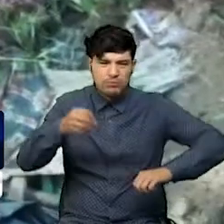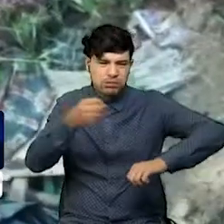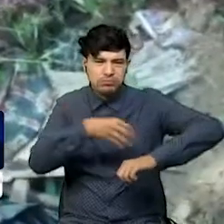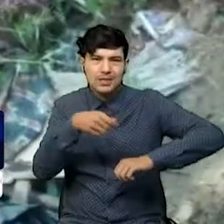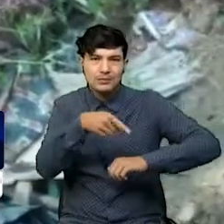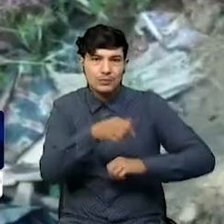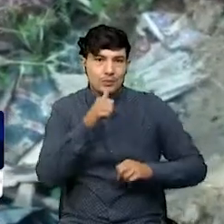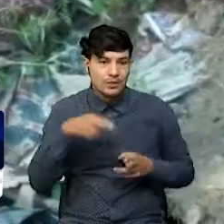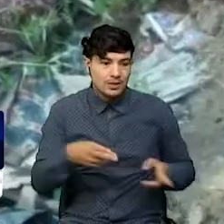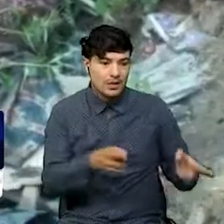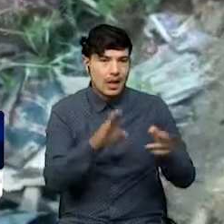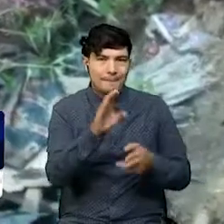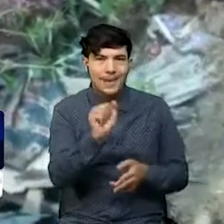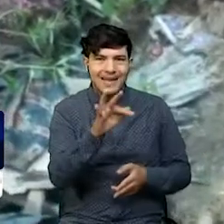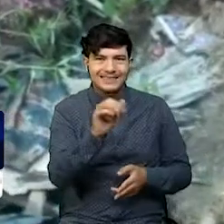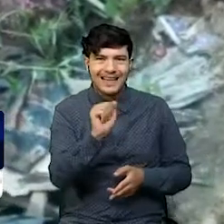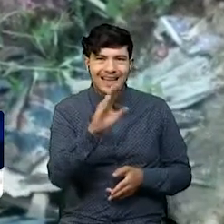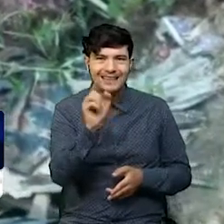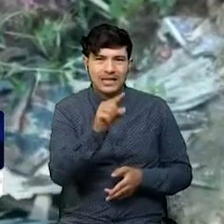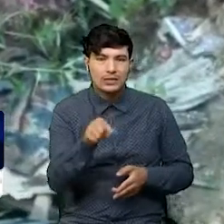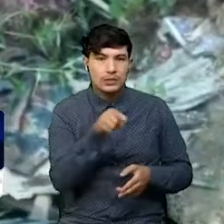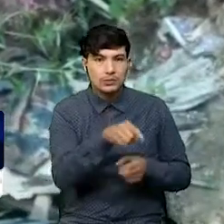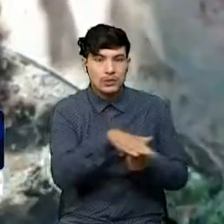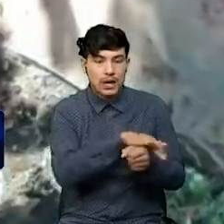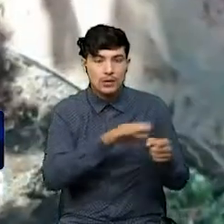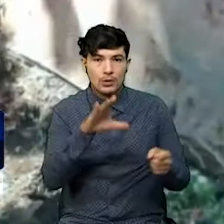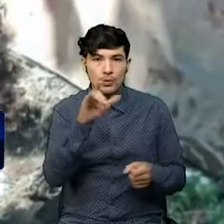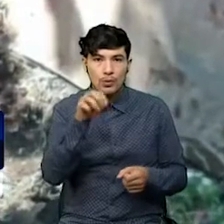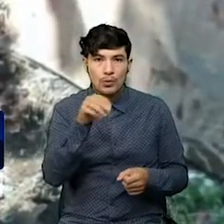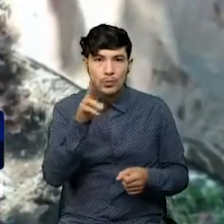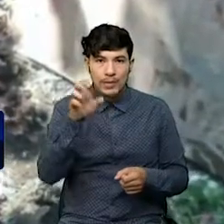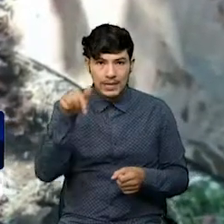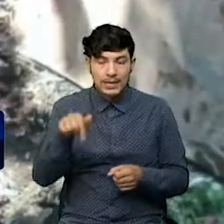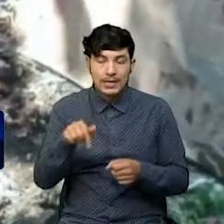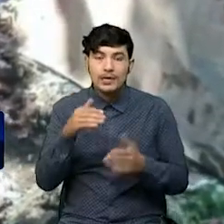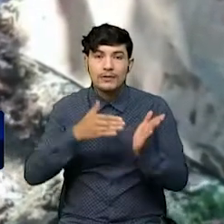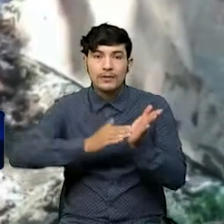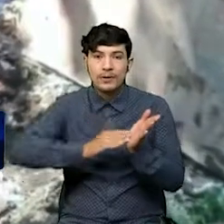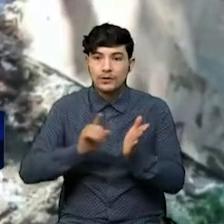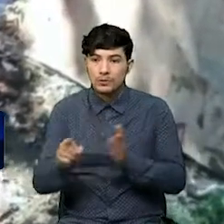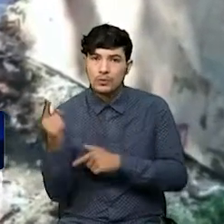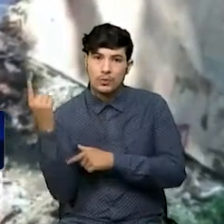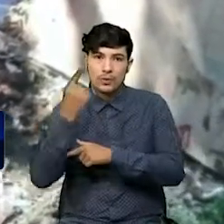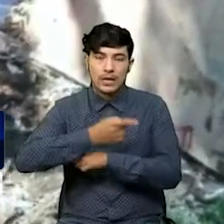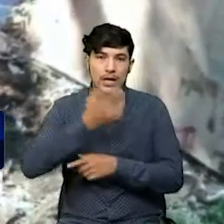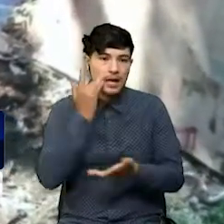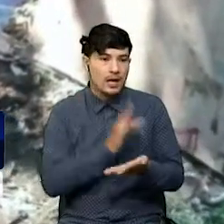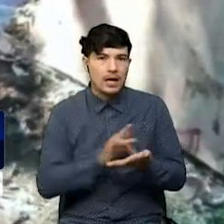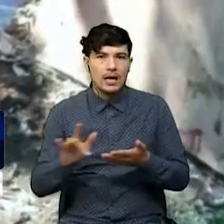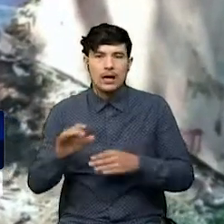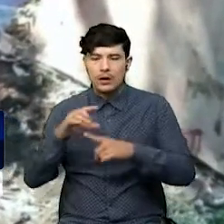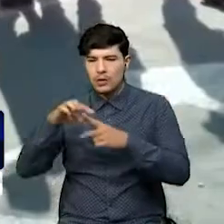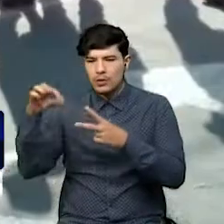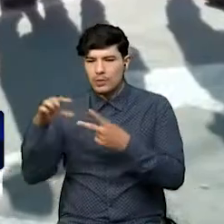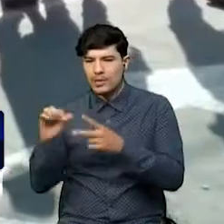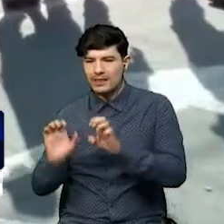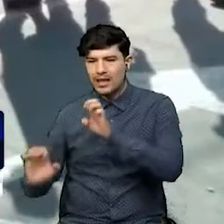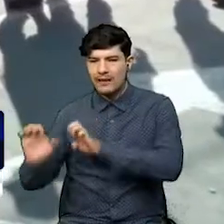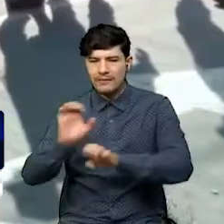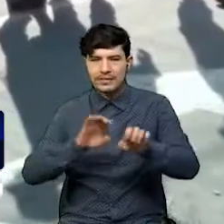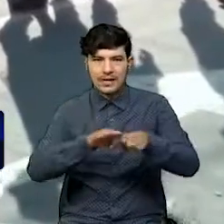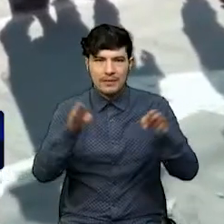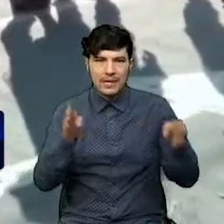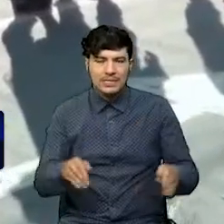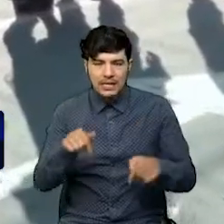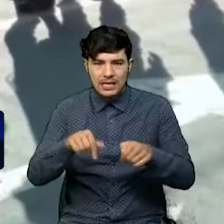batatas en el barrio la cumbre de cloro y blanca la jornada de limpieza fue organizada por la corporación de defensa de la meseta de bucaramanga y